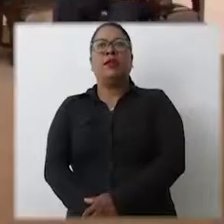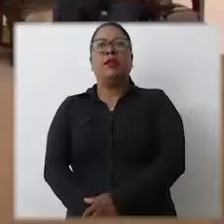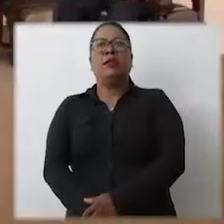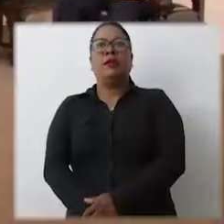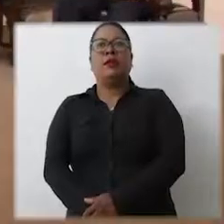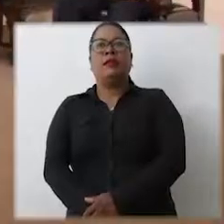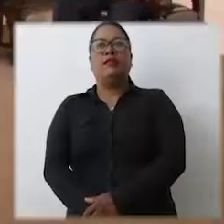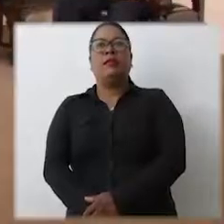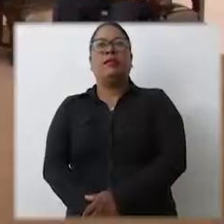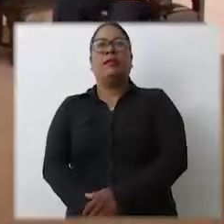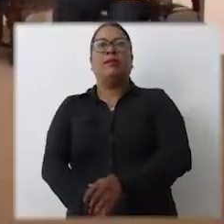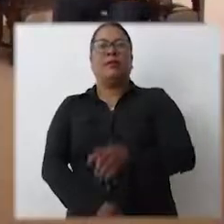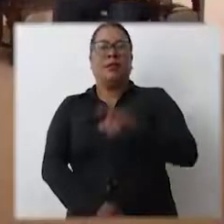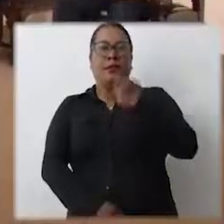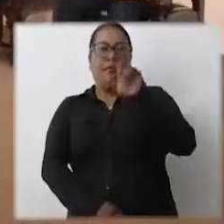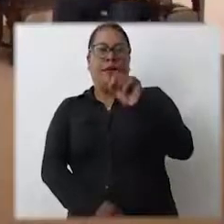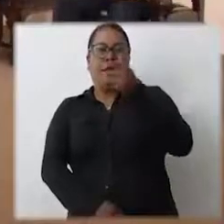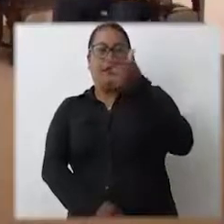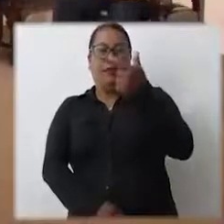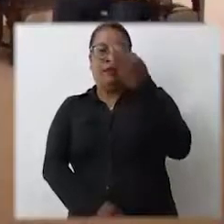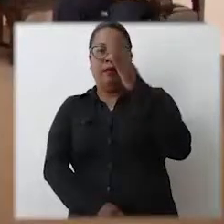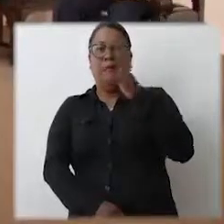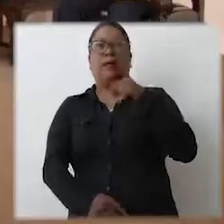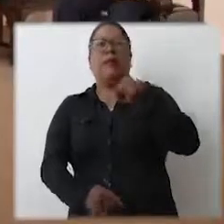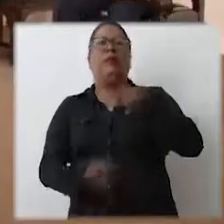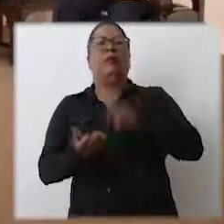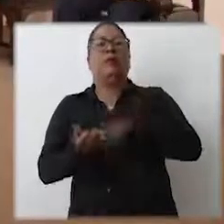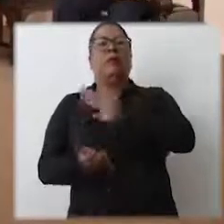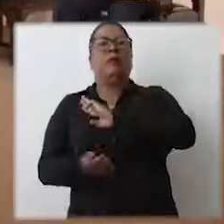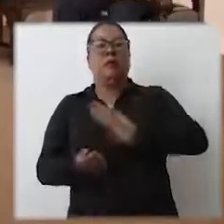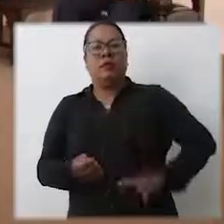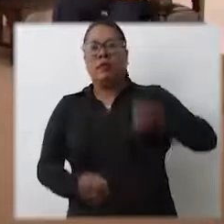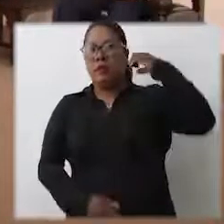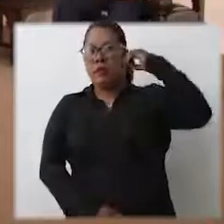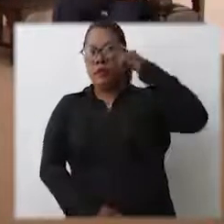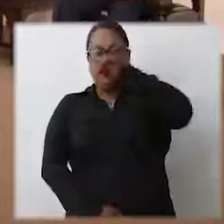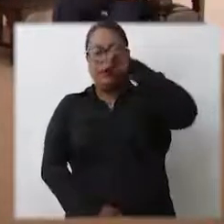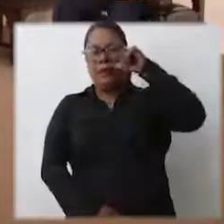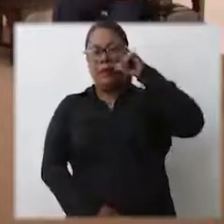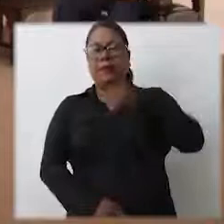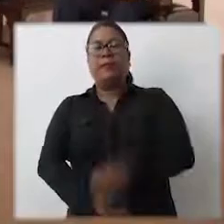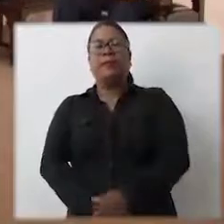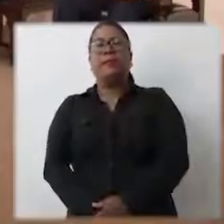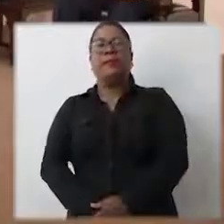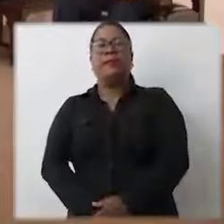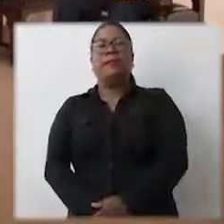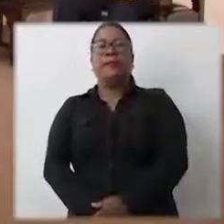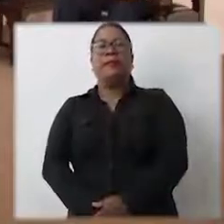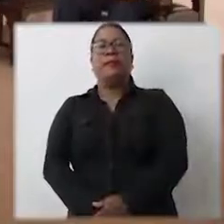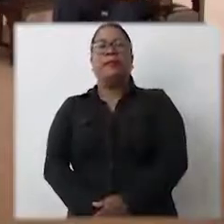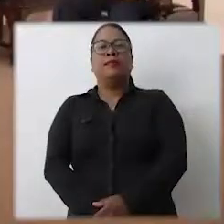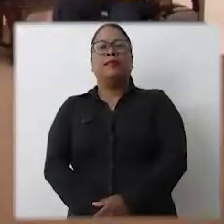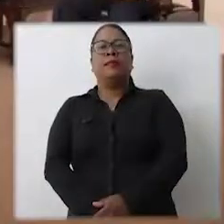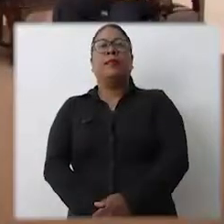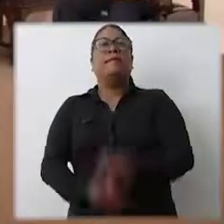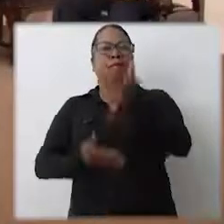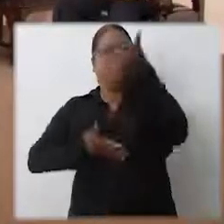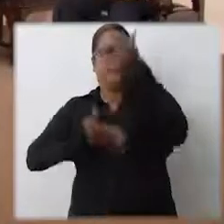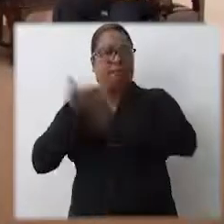Figueroa. Presente. Ciudadano Jorge Castro Campos. Presente. Ciudadana Deyanira Altamirano